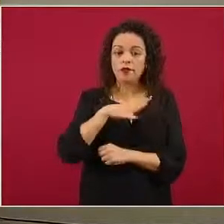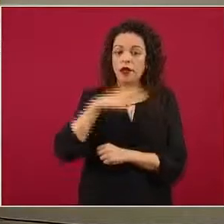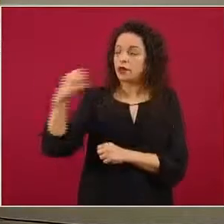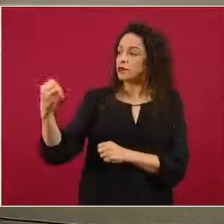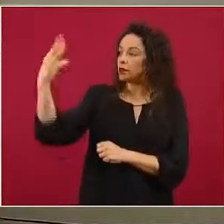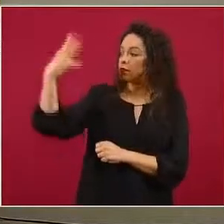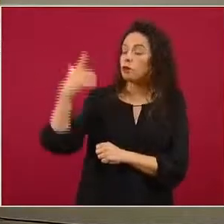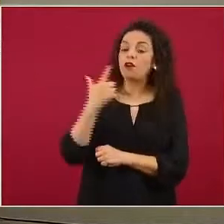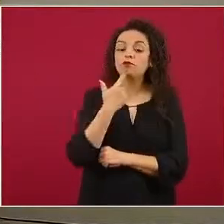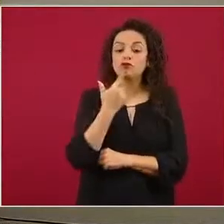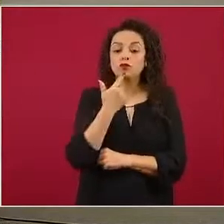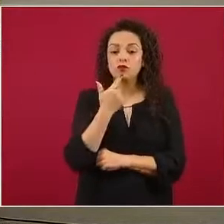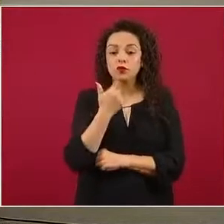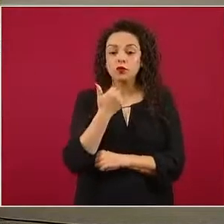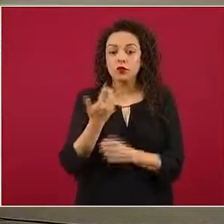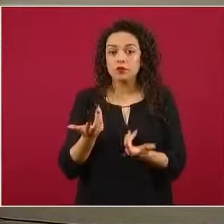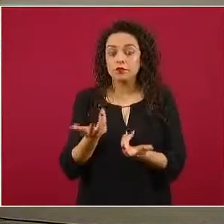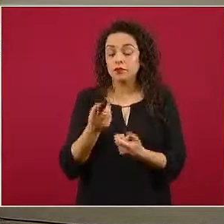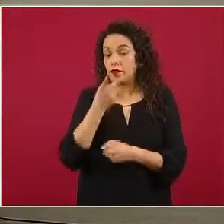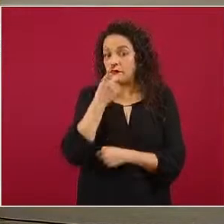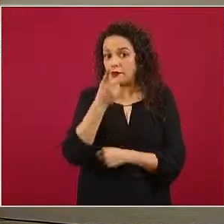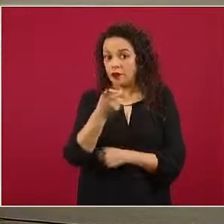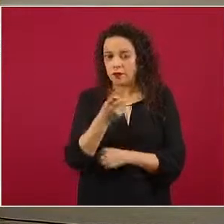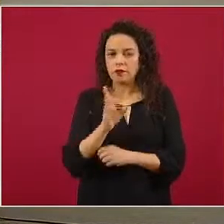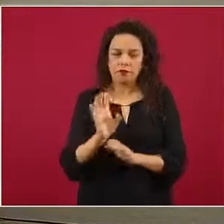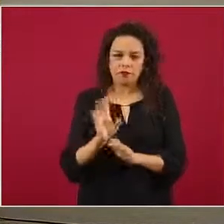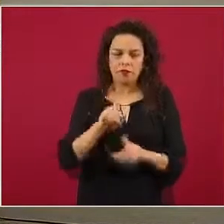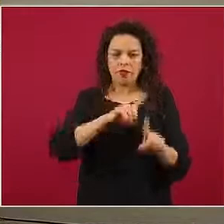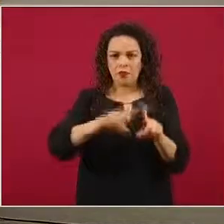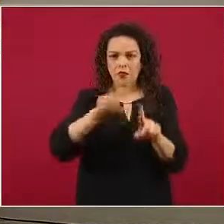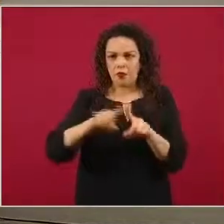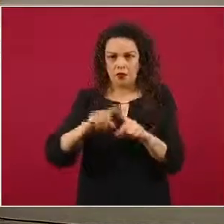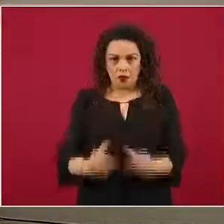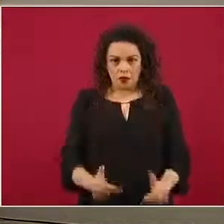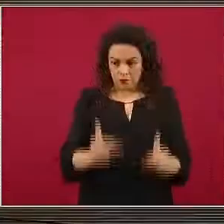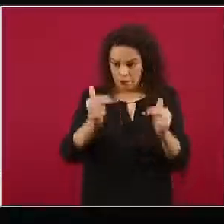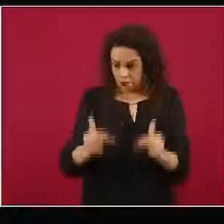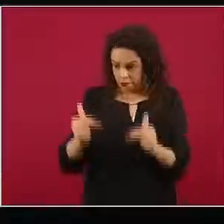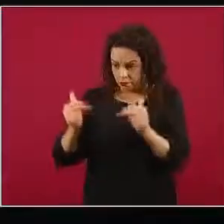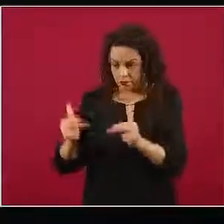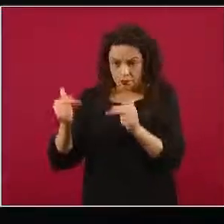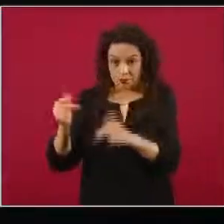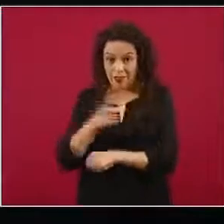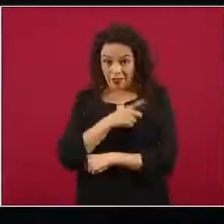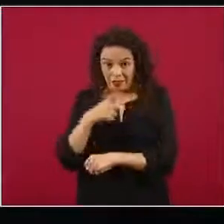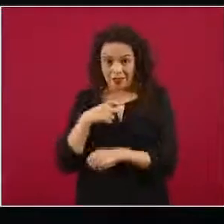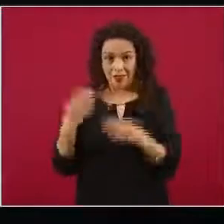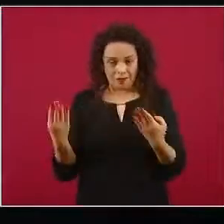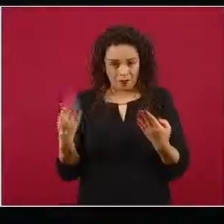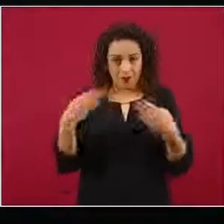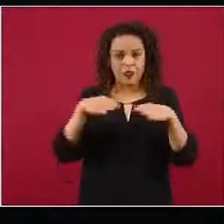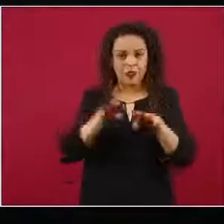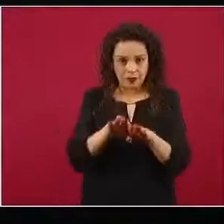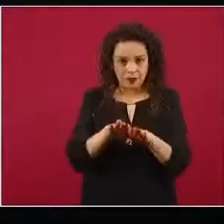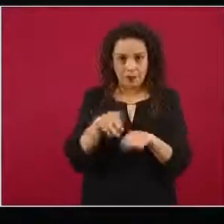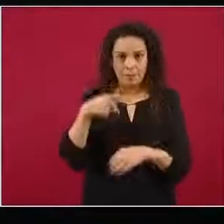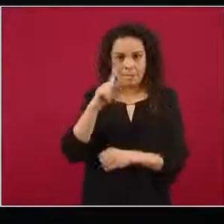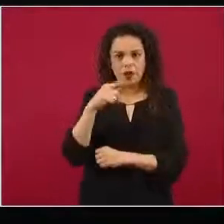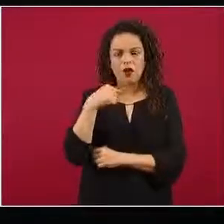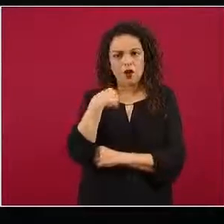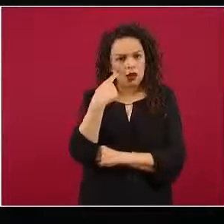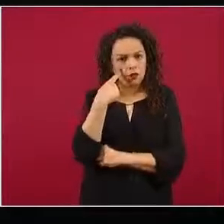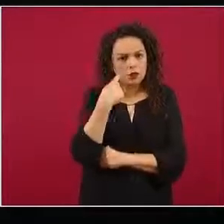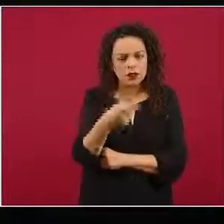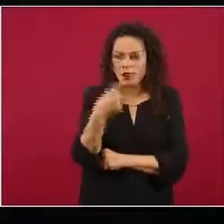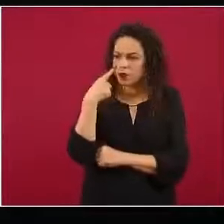se decreta que diferentes establecimientos deben de cerrar, observamos en diferentes recorridos que, por ejemplo, el